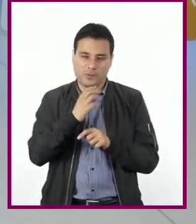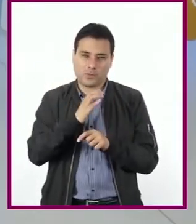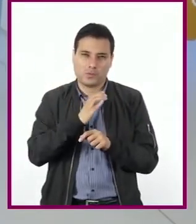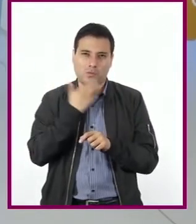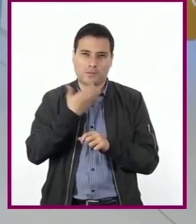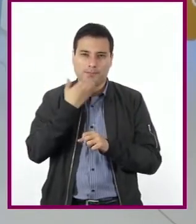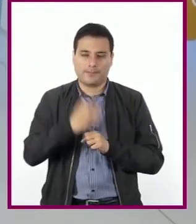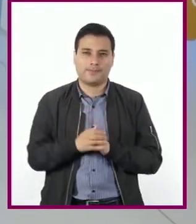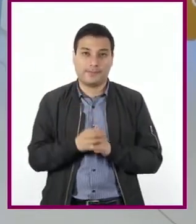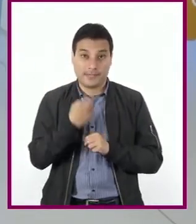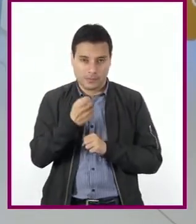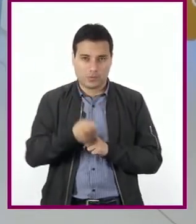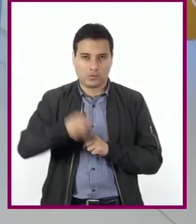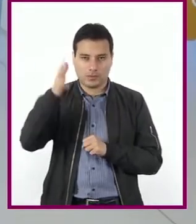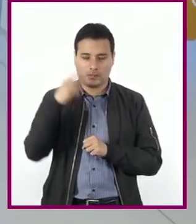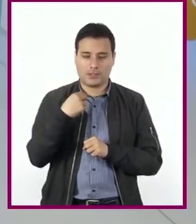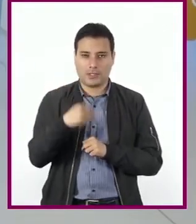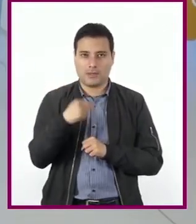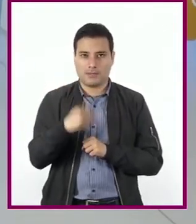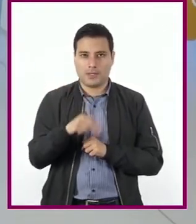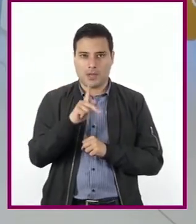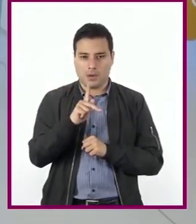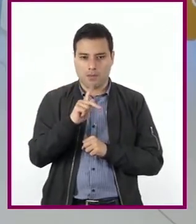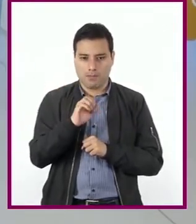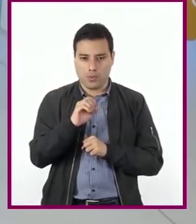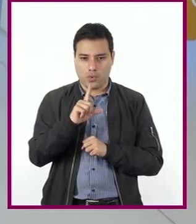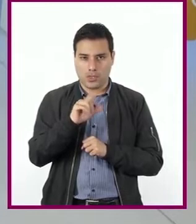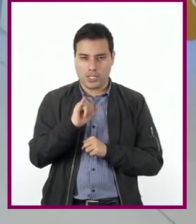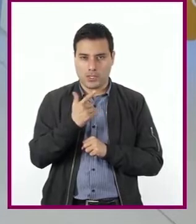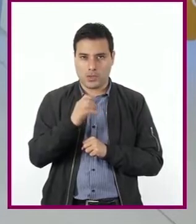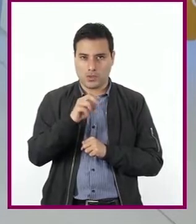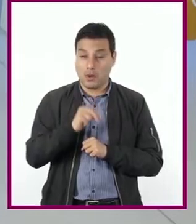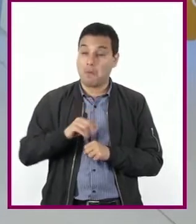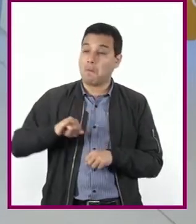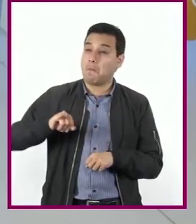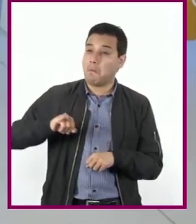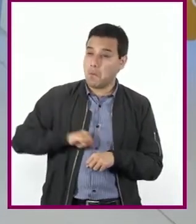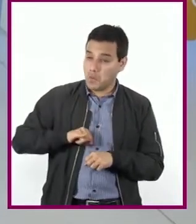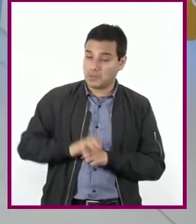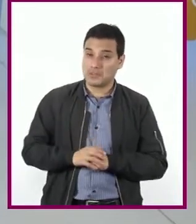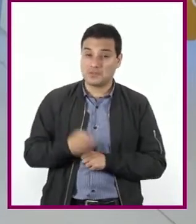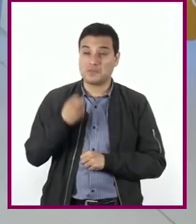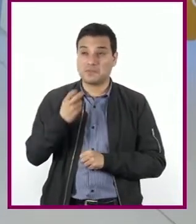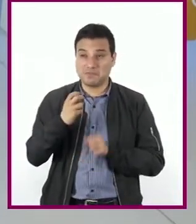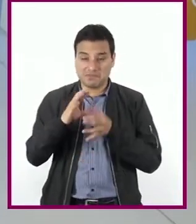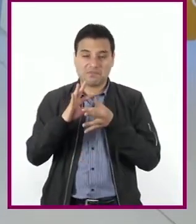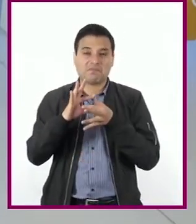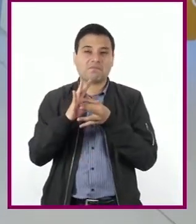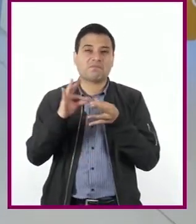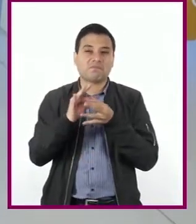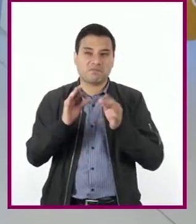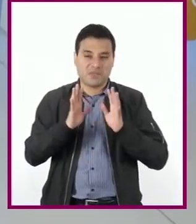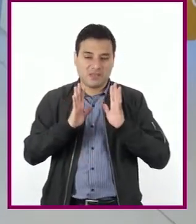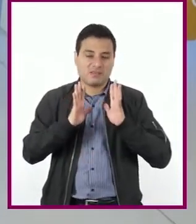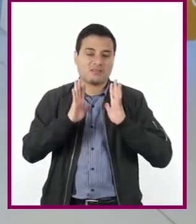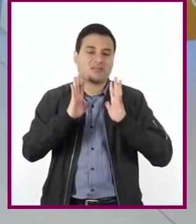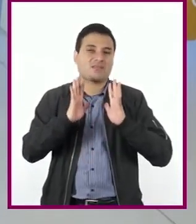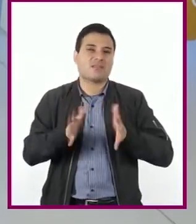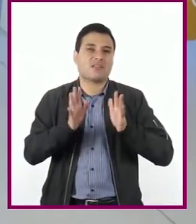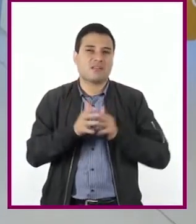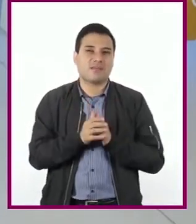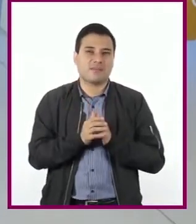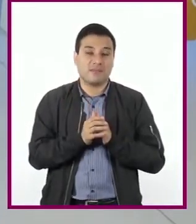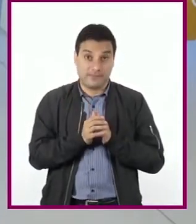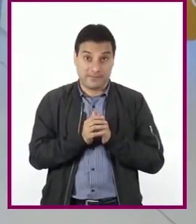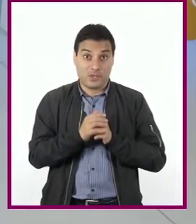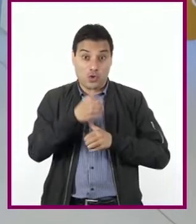método del polígono. Maestra, pero qué interesante. Esto explica por qué al aplicar dos fuerzas hacia diferentes